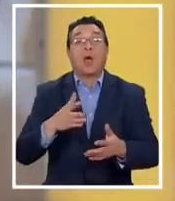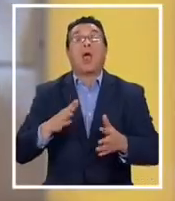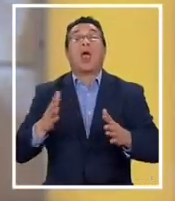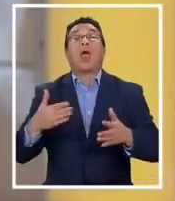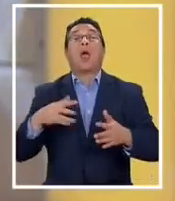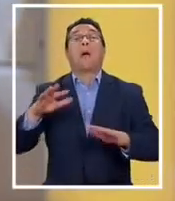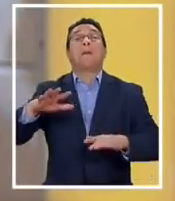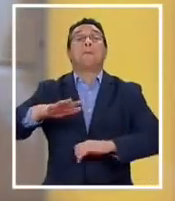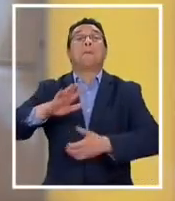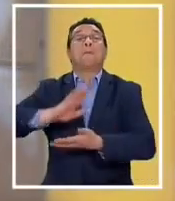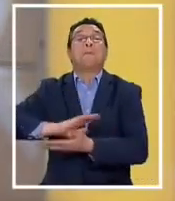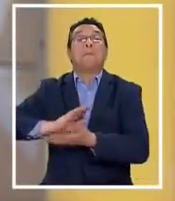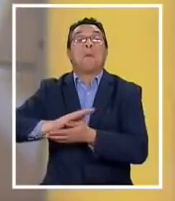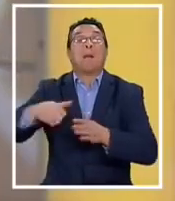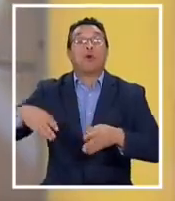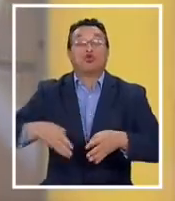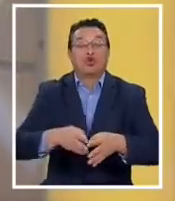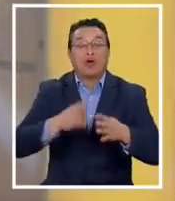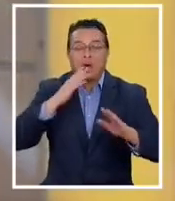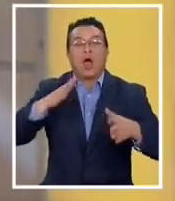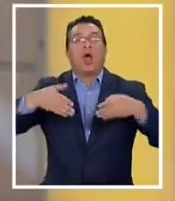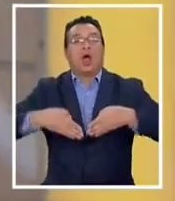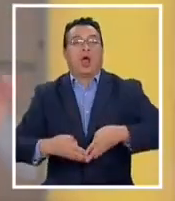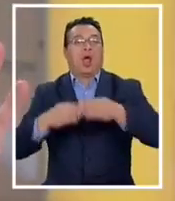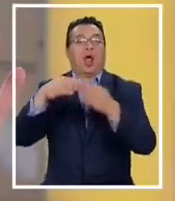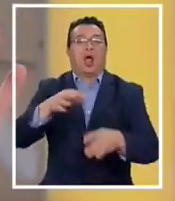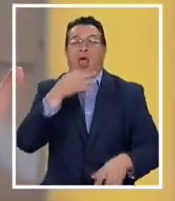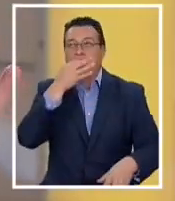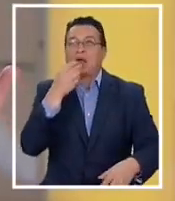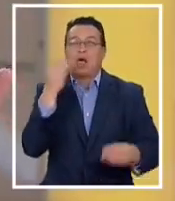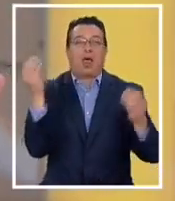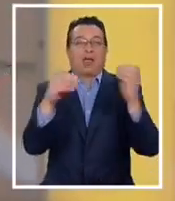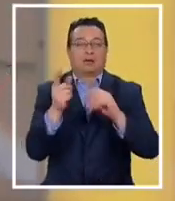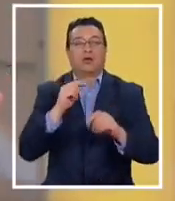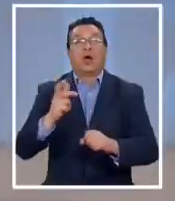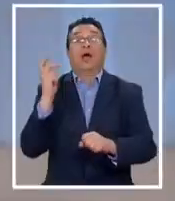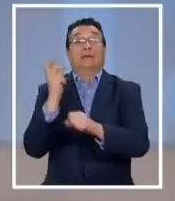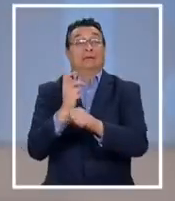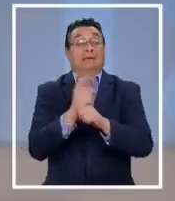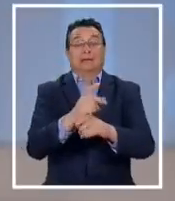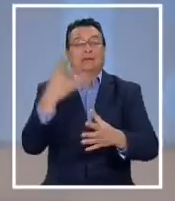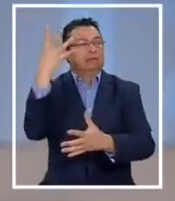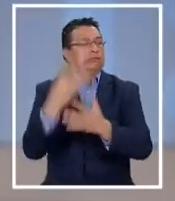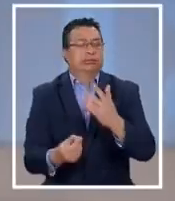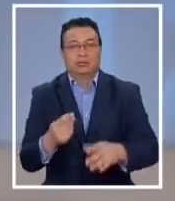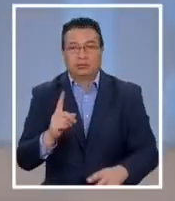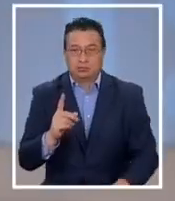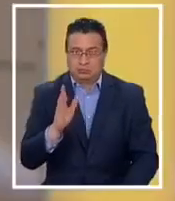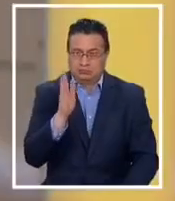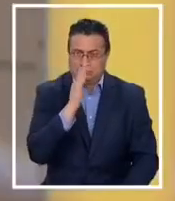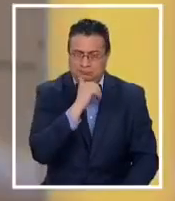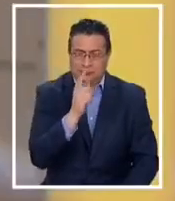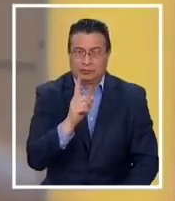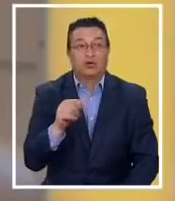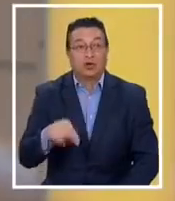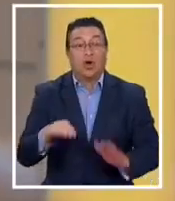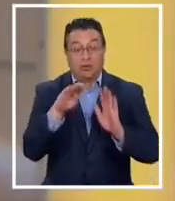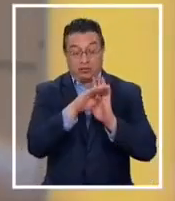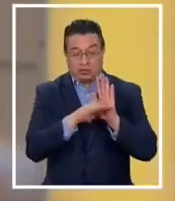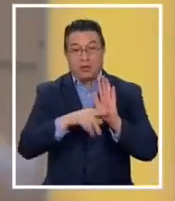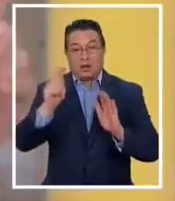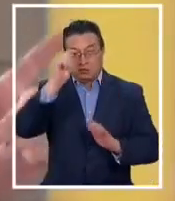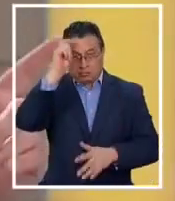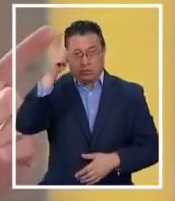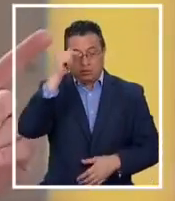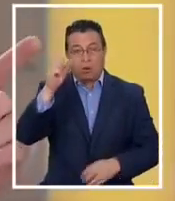navegable que lo propuso el presidente piñera en su primera campaña ni tampoco terminar con la delincuencia si usted ve nuestro programa son iniciativas concretas